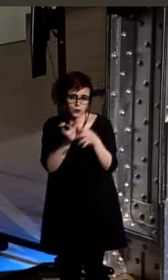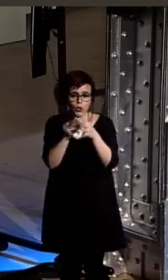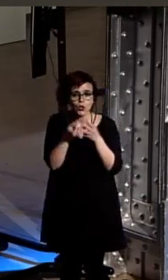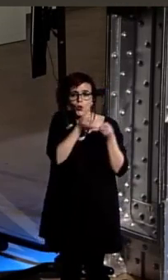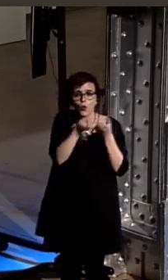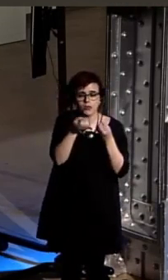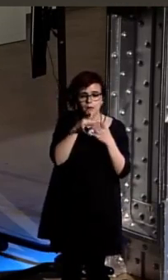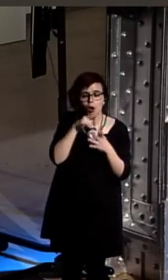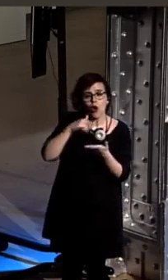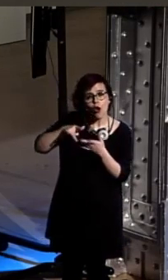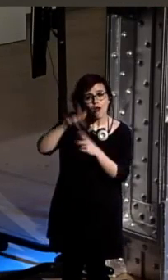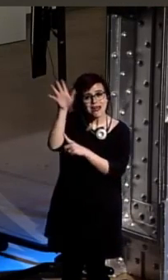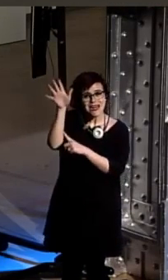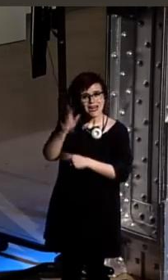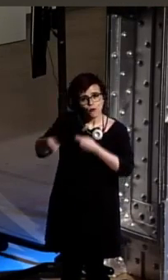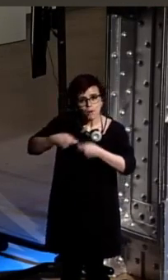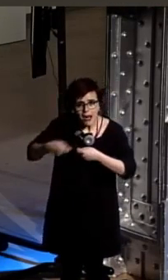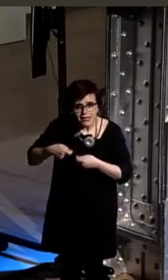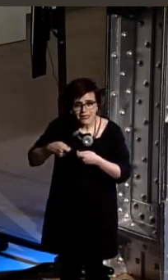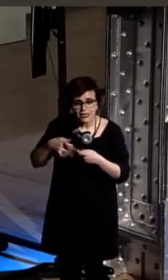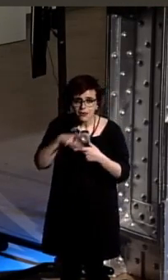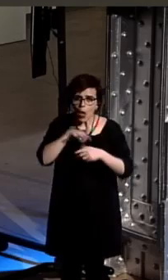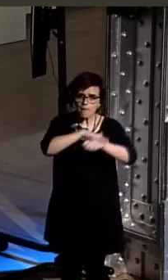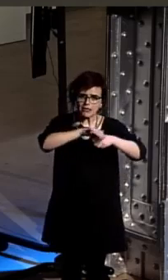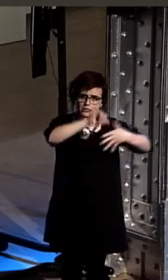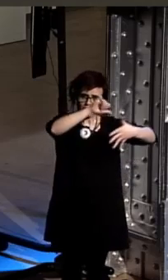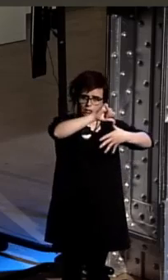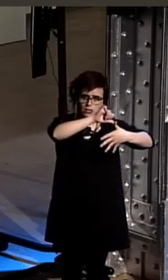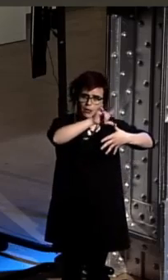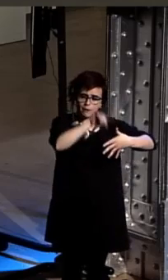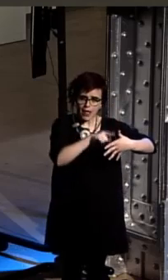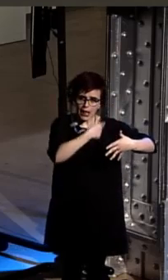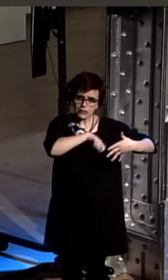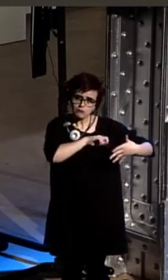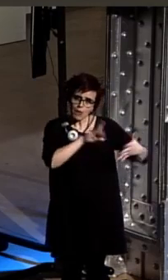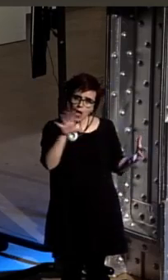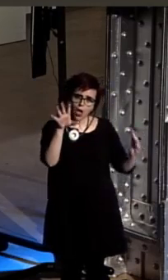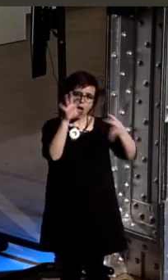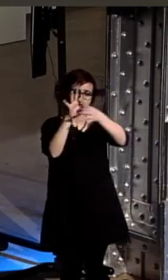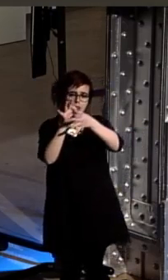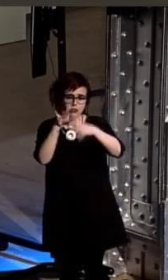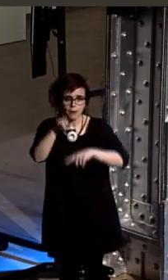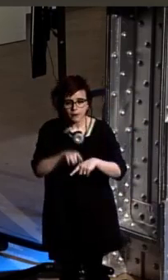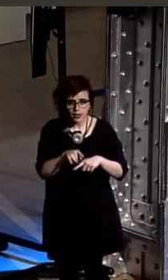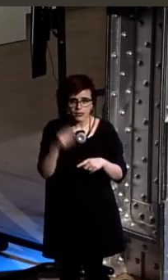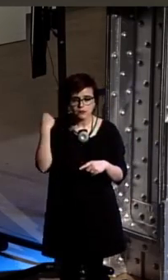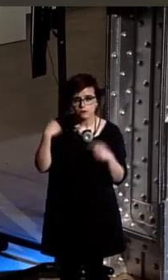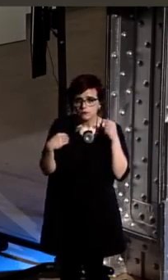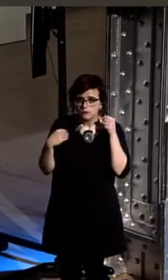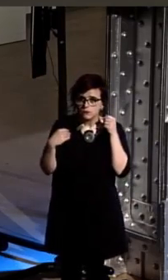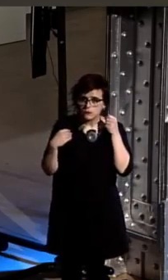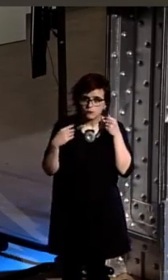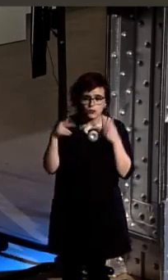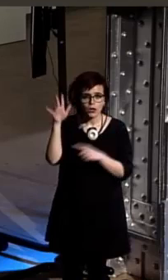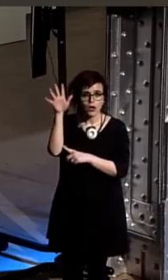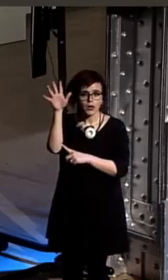qué la innovación del neuromarketing se está desarrollando más en Latinoamérica y de hecho incluiría a España en esta categoría y por qué la neuropolítica ahora mismo se está utilizando tanto. Hay